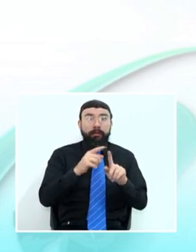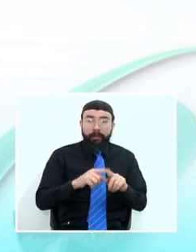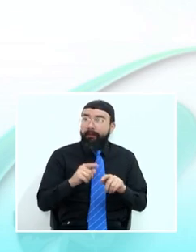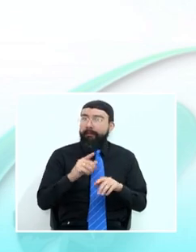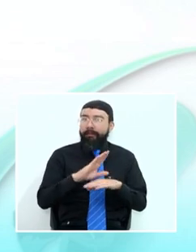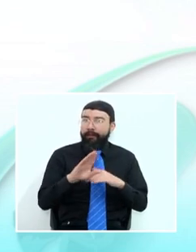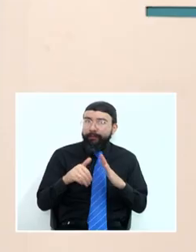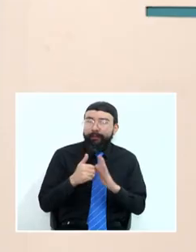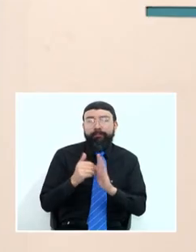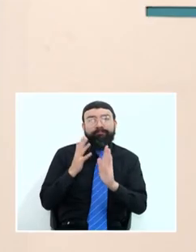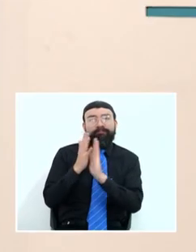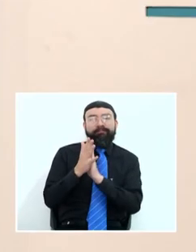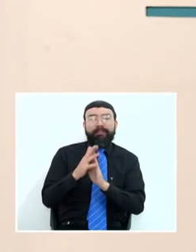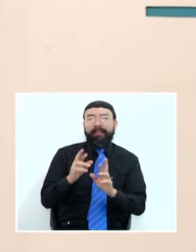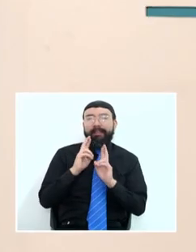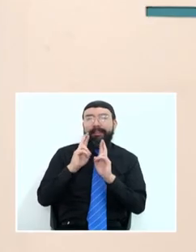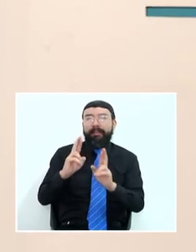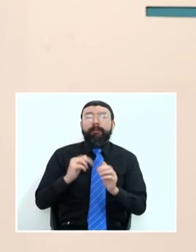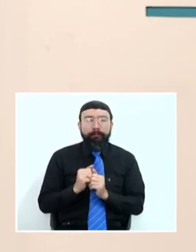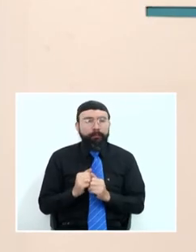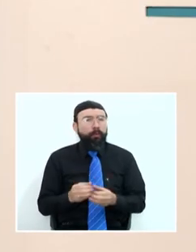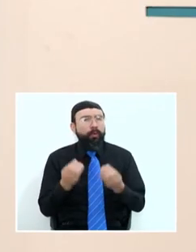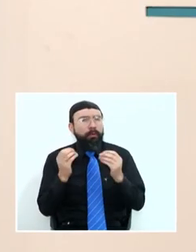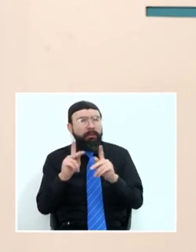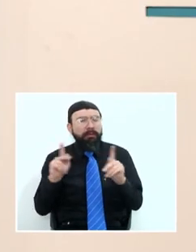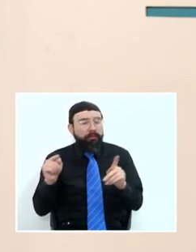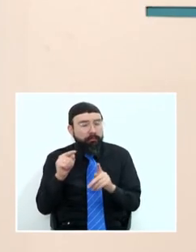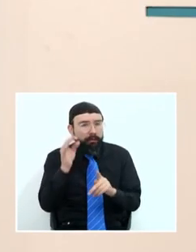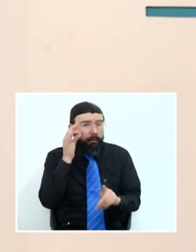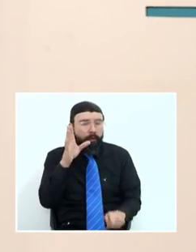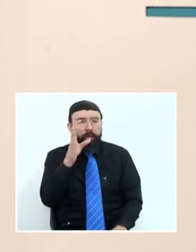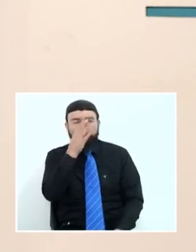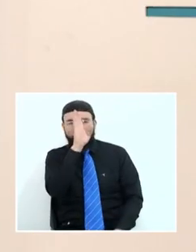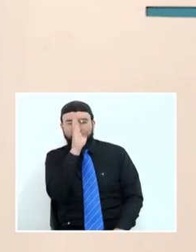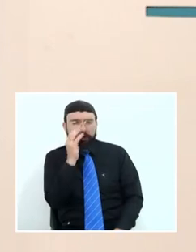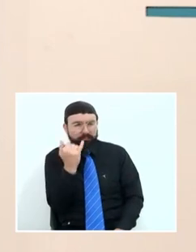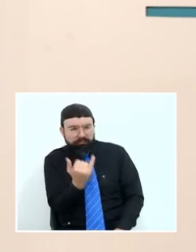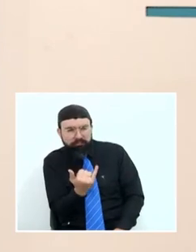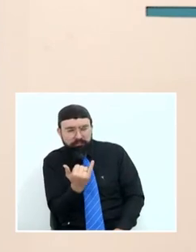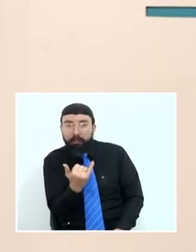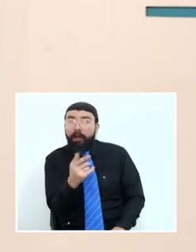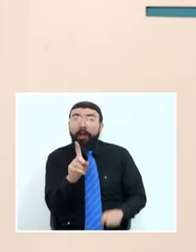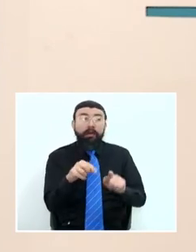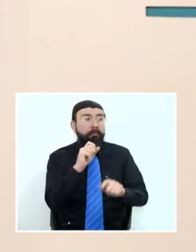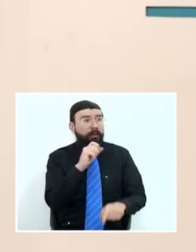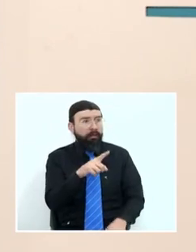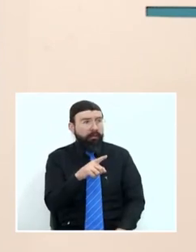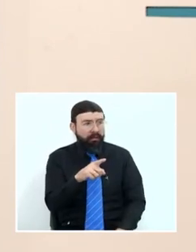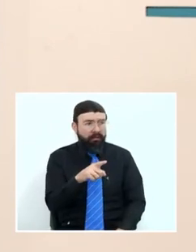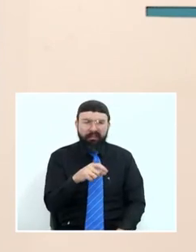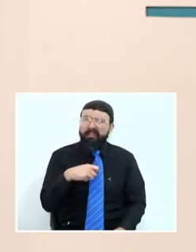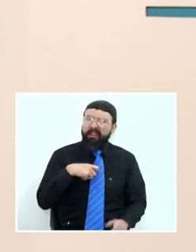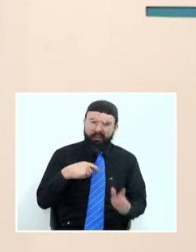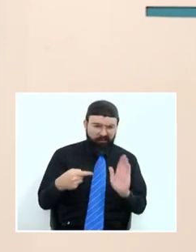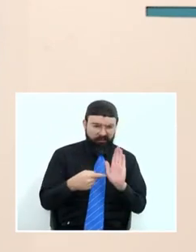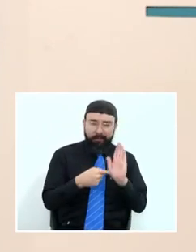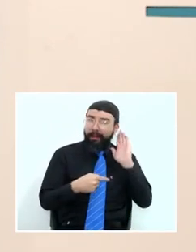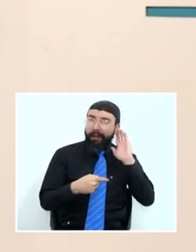ustedes. Muchas personas andan con la inquietud de la... Muchos me preguntan qué es esto que tengo acá. Estos